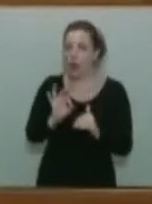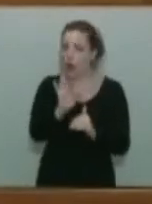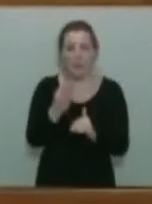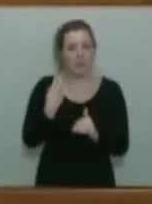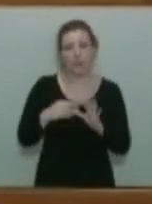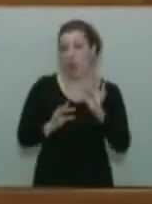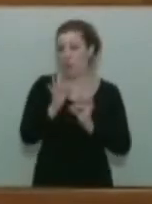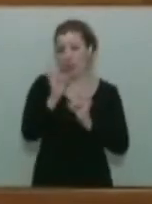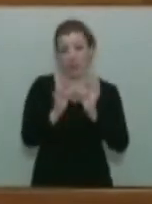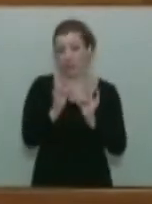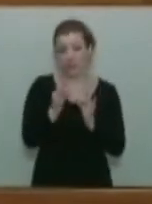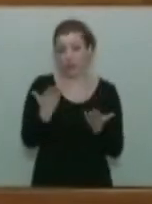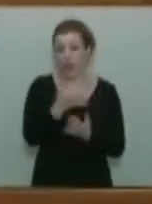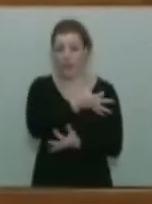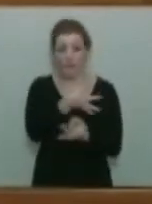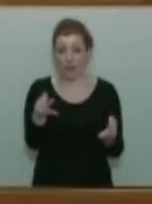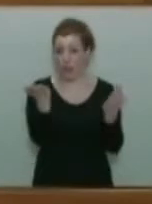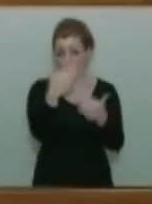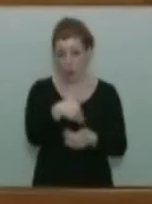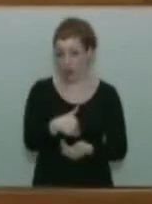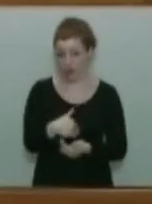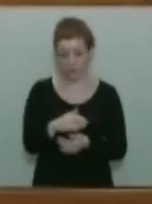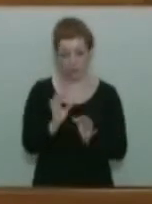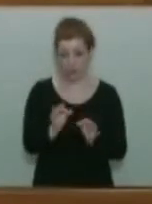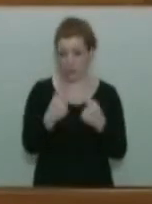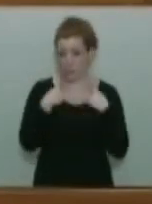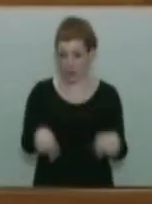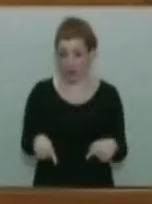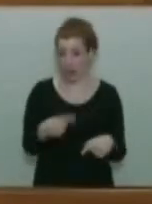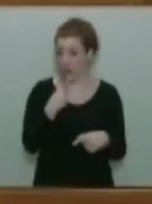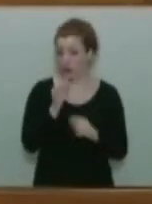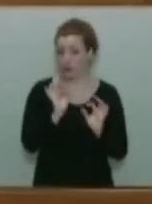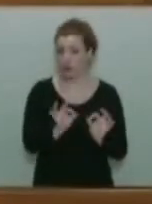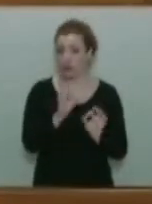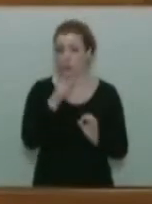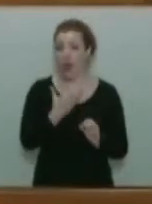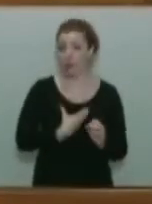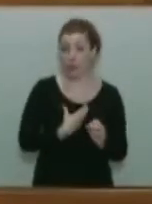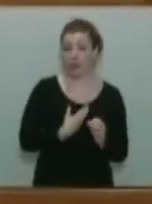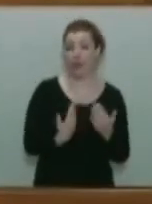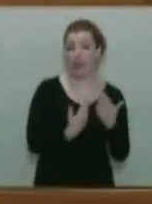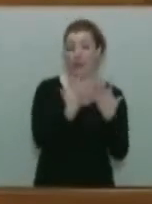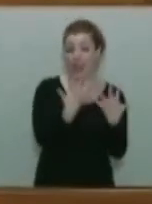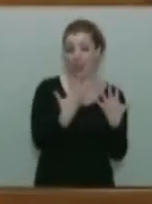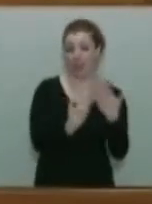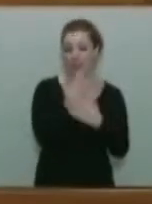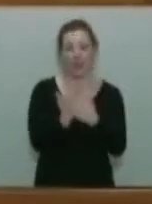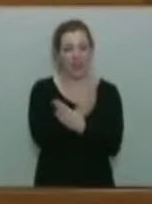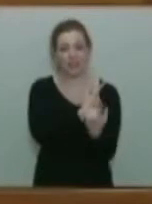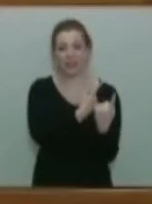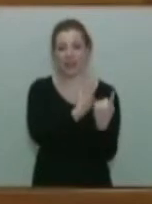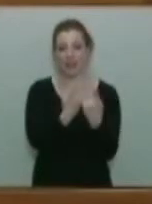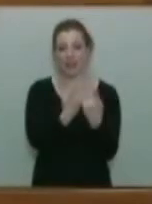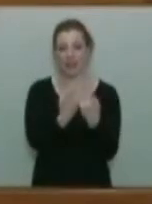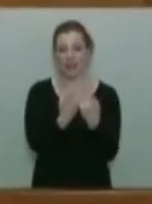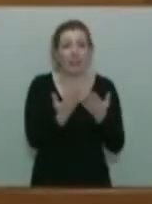medidas van a perder toda su eficacia. Sinceramente, que se lo digo. Los ayuntamientos dispondrán de 10 días. De 10 días para solicitar el qué,